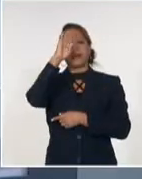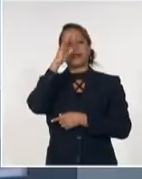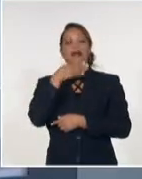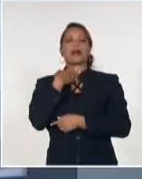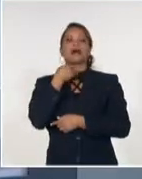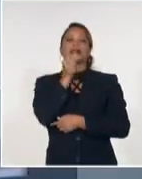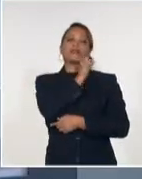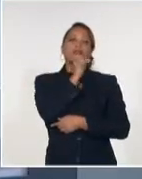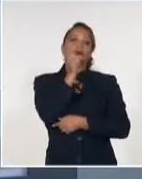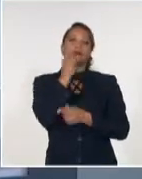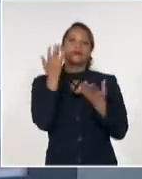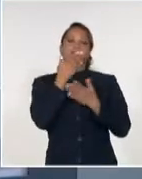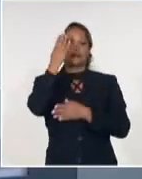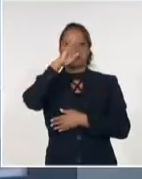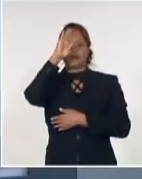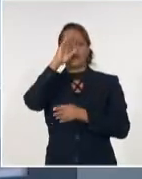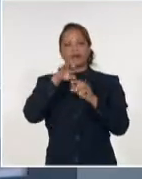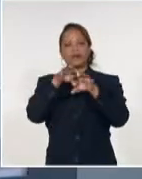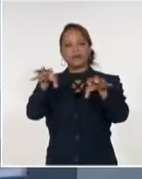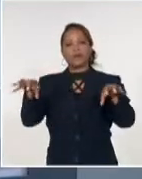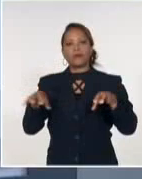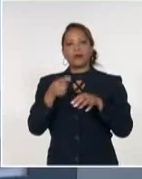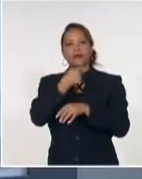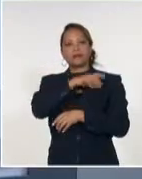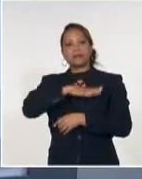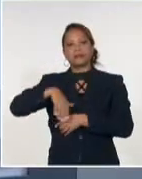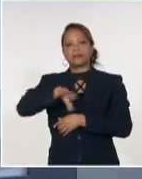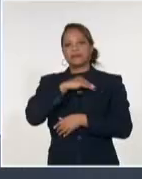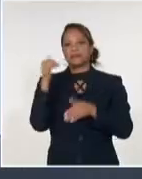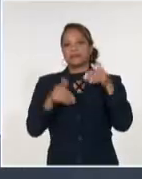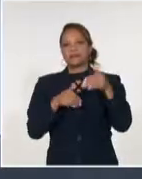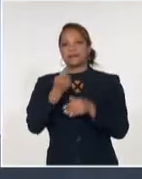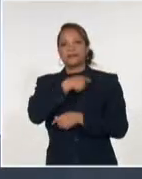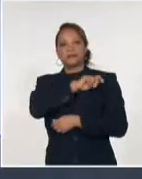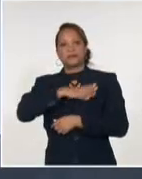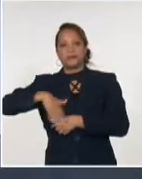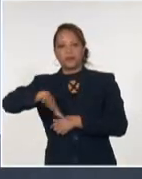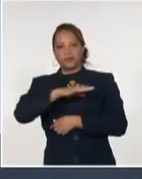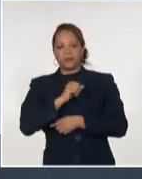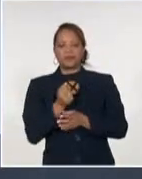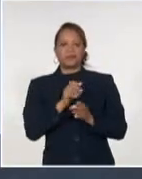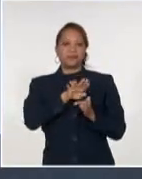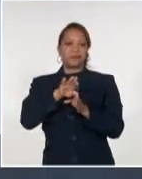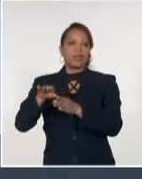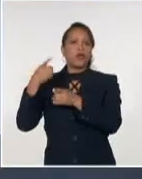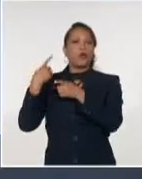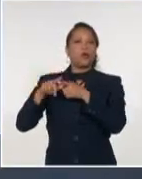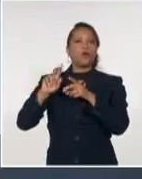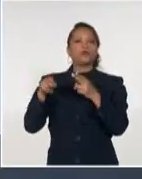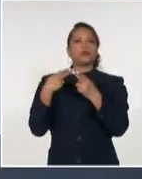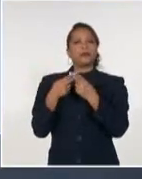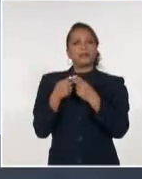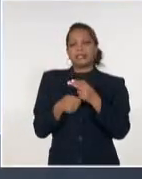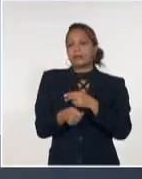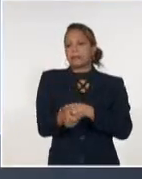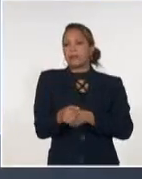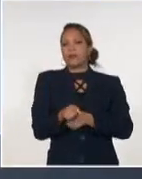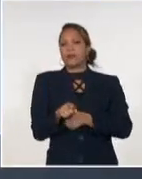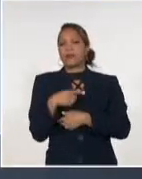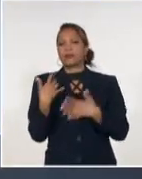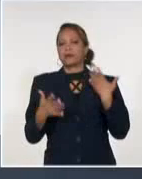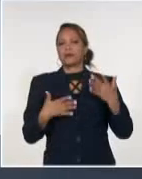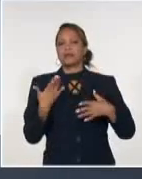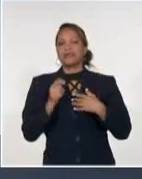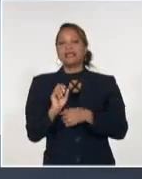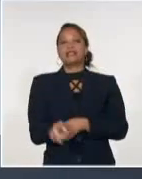justamente en espacios públicos, con la participación de todos los segmentos poblacionales. Otro de los eventos que ya está muy cerca a celebrarse es el